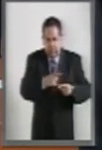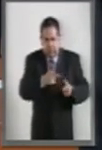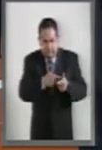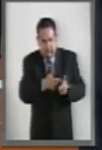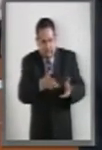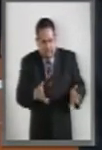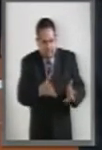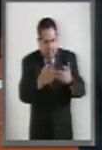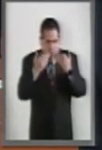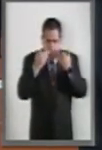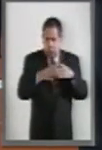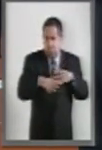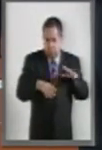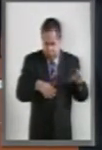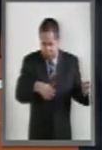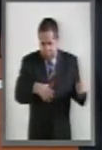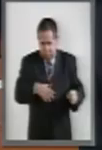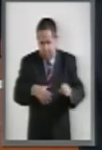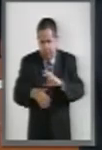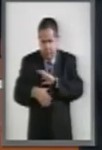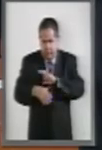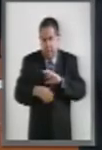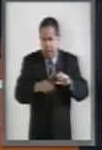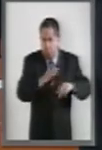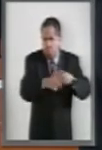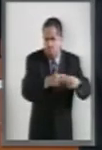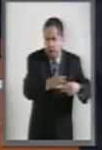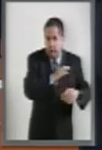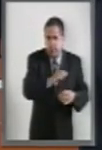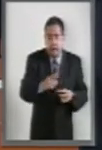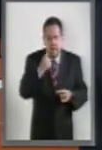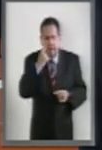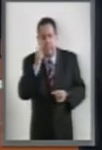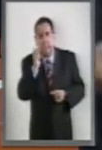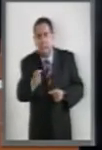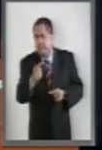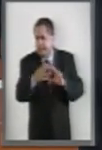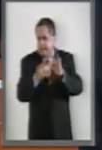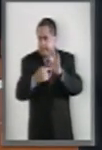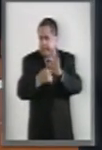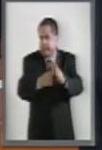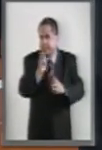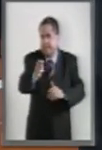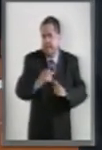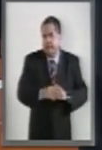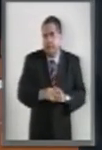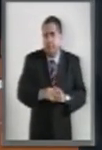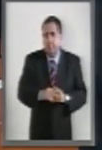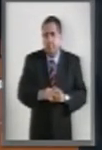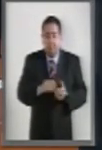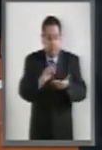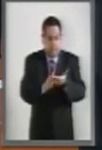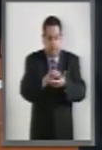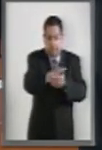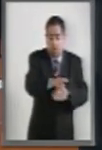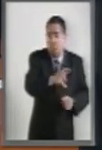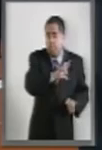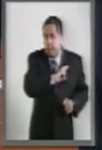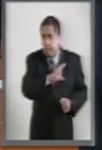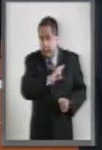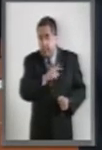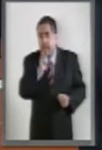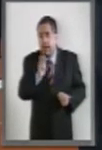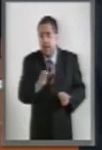estando presente durante el año que entra, baste solo considerar un dato: la inversión privada que implica